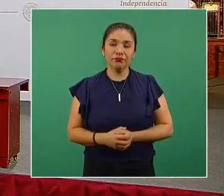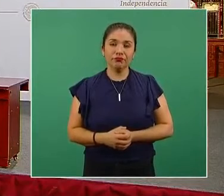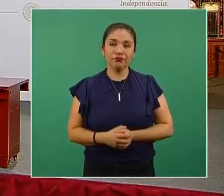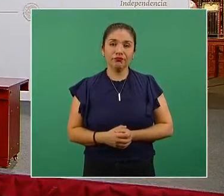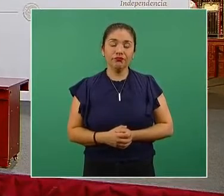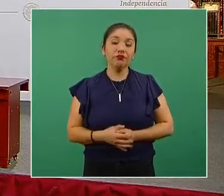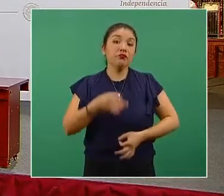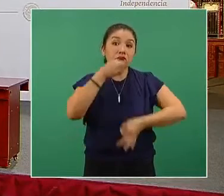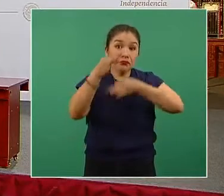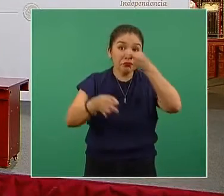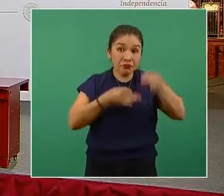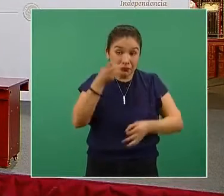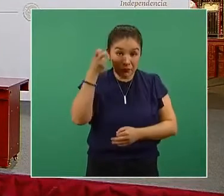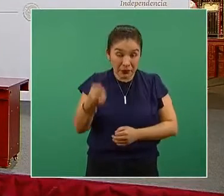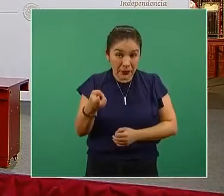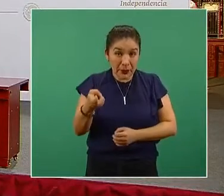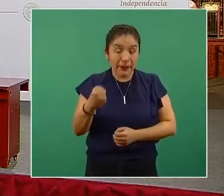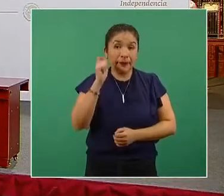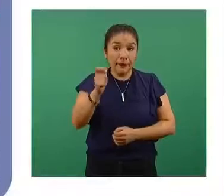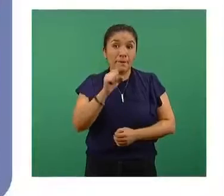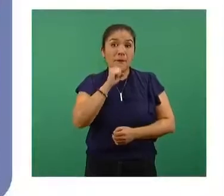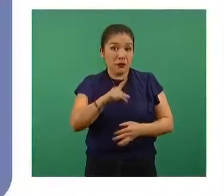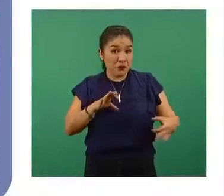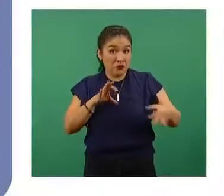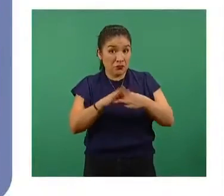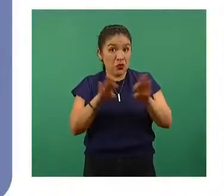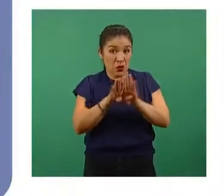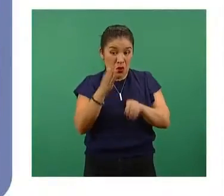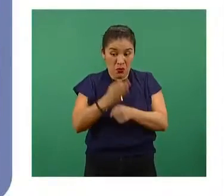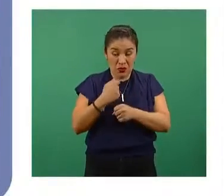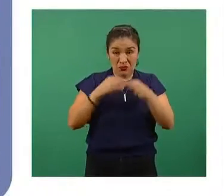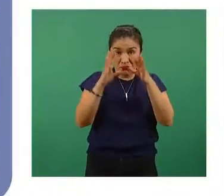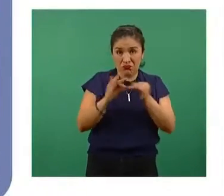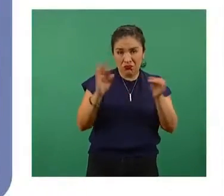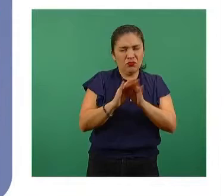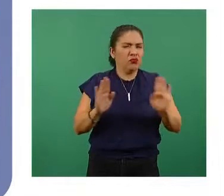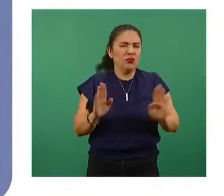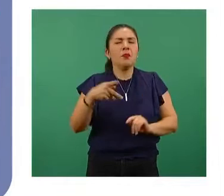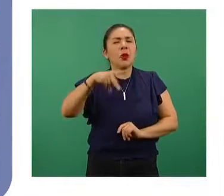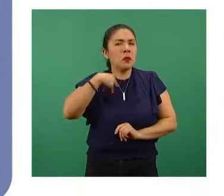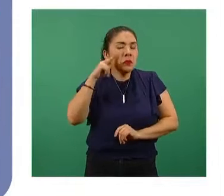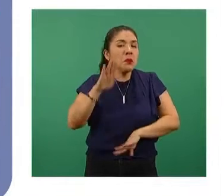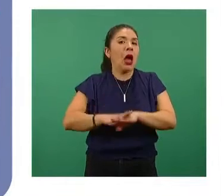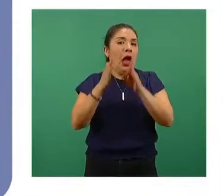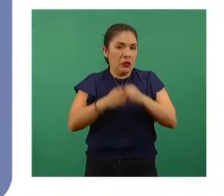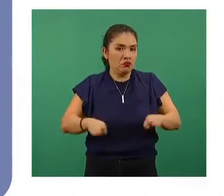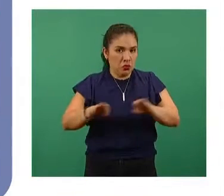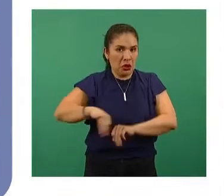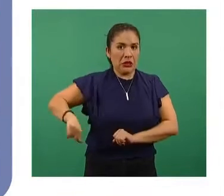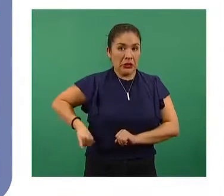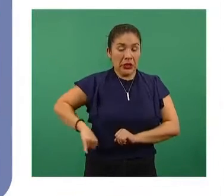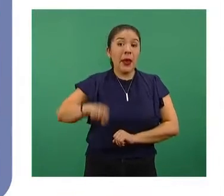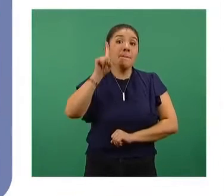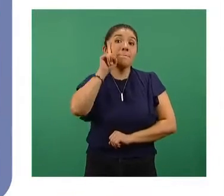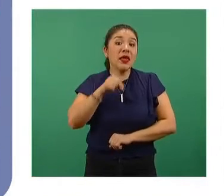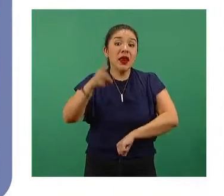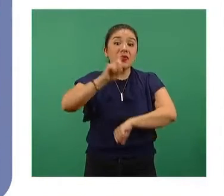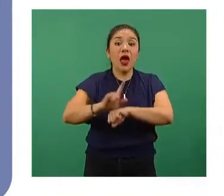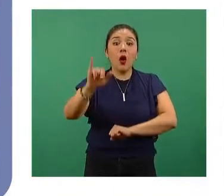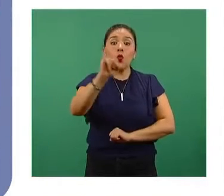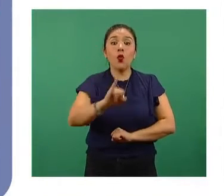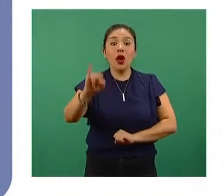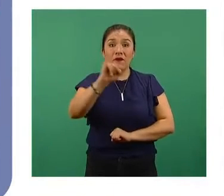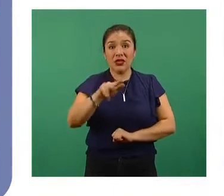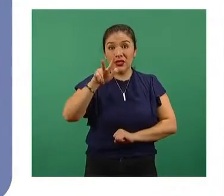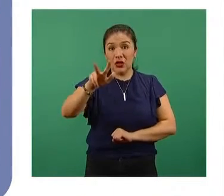Este es un anuncio no directamente relacionado con lo que estamos explicando, pero nos parece que es de gran interés público. Mañana jueves 18 de